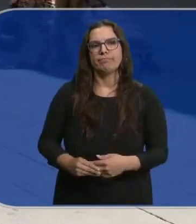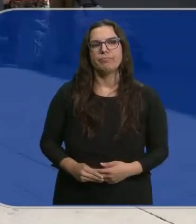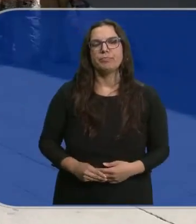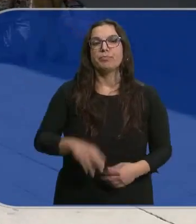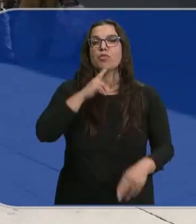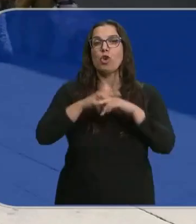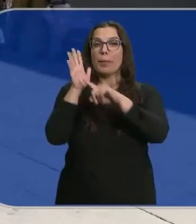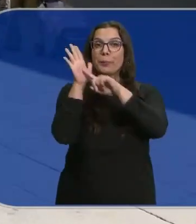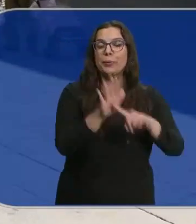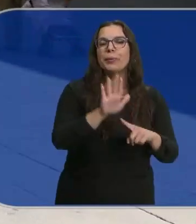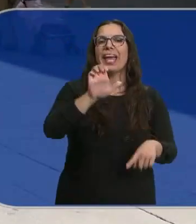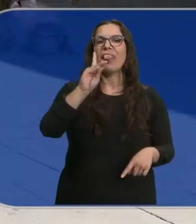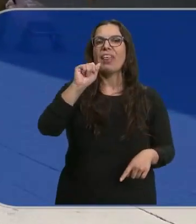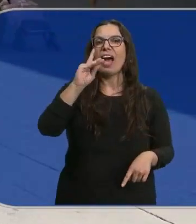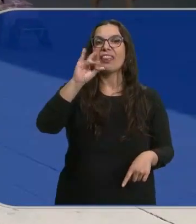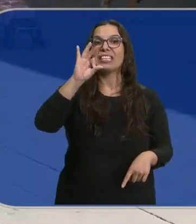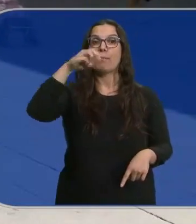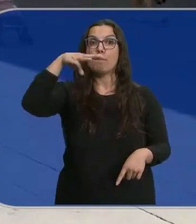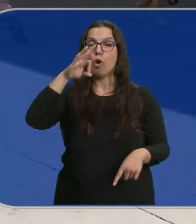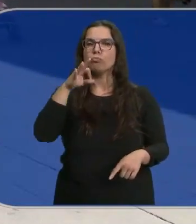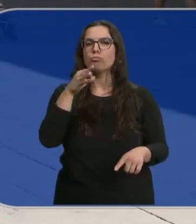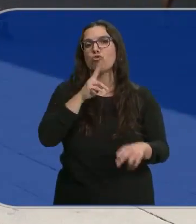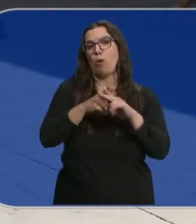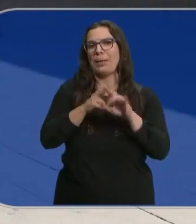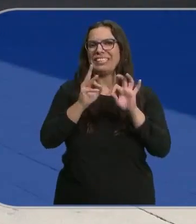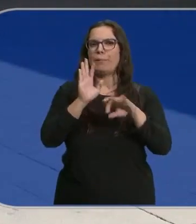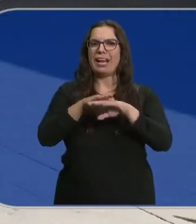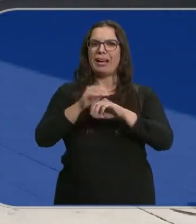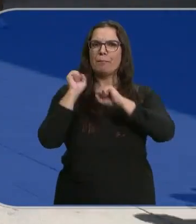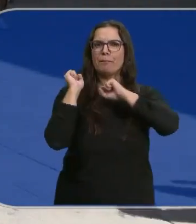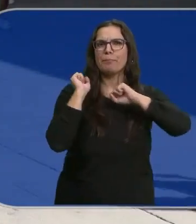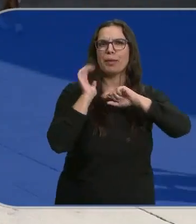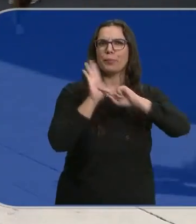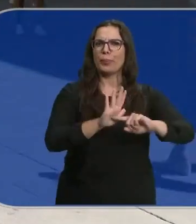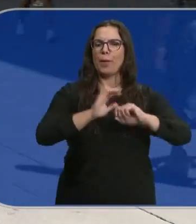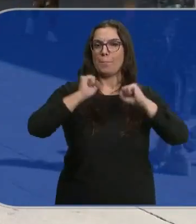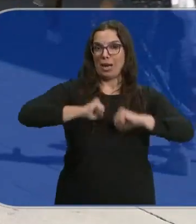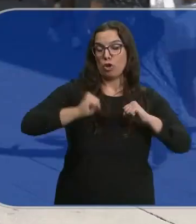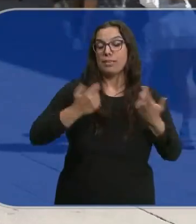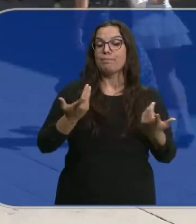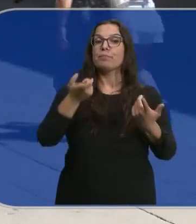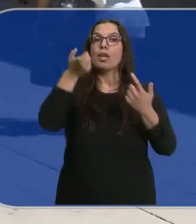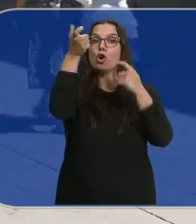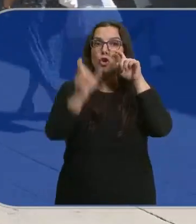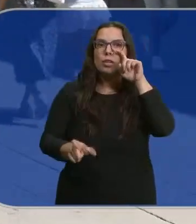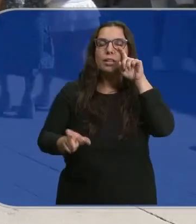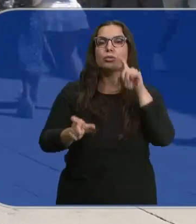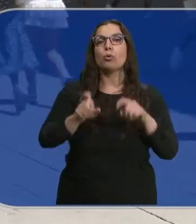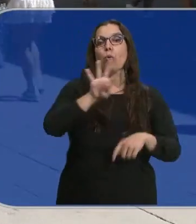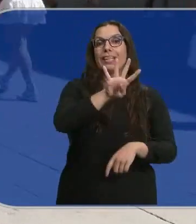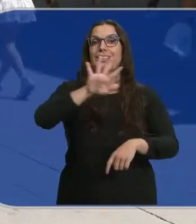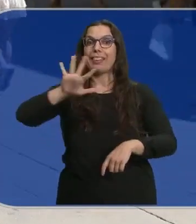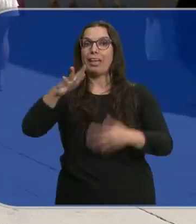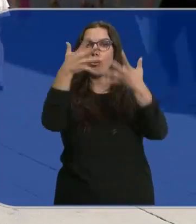El edadismo es la discriminación que hacemos cuando hablamos con las personas mayores. La Fundación La Caixa ha elaborado un glosario con 45